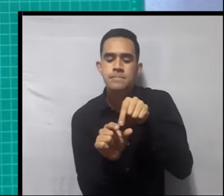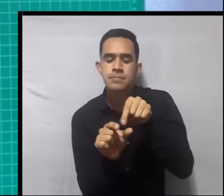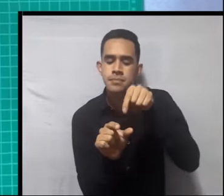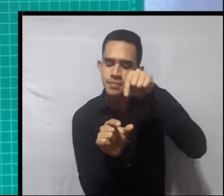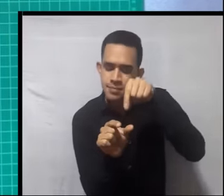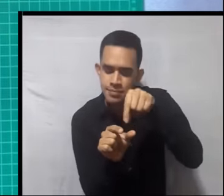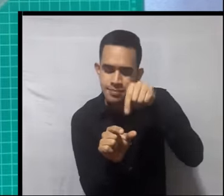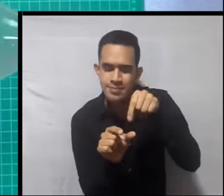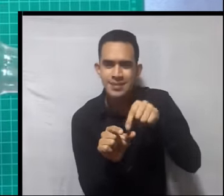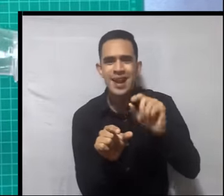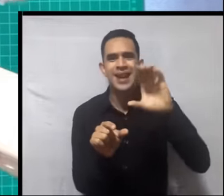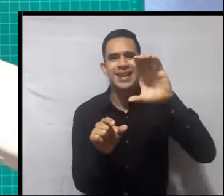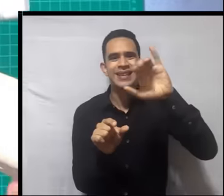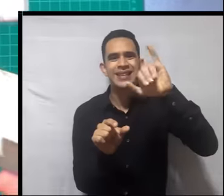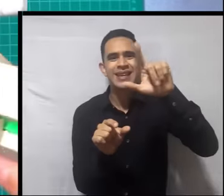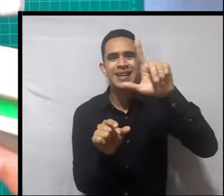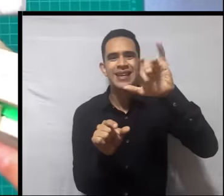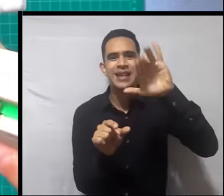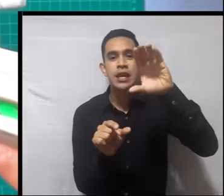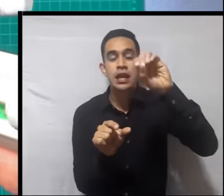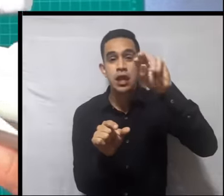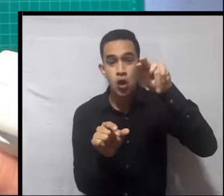palillo,